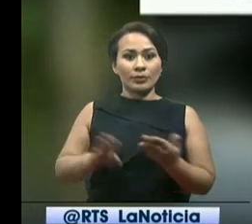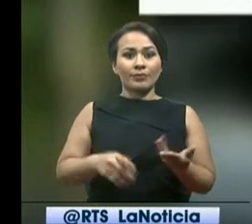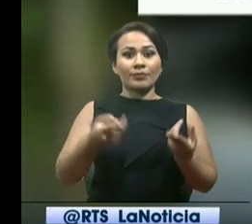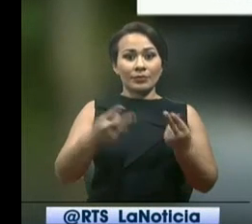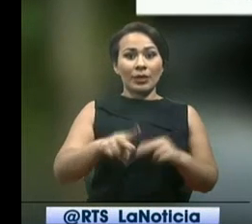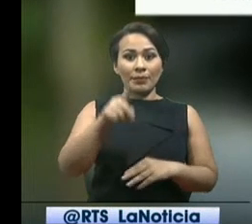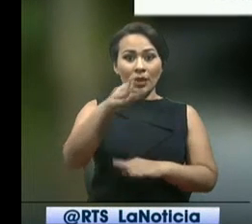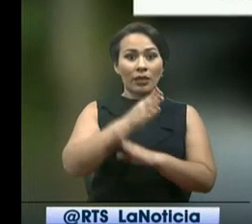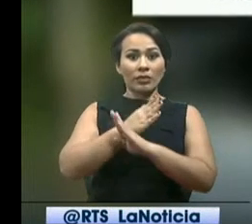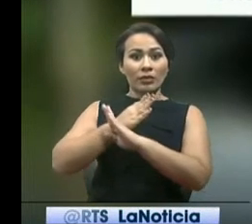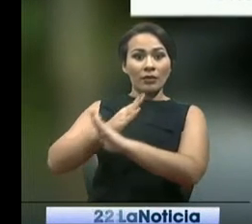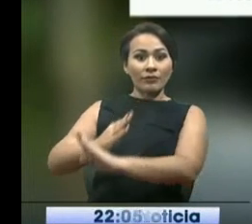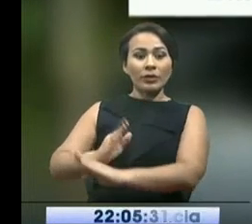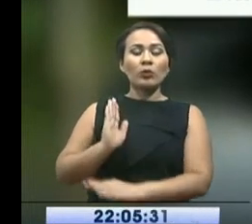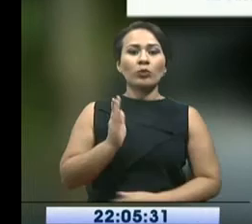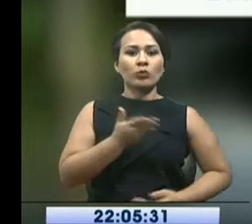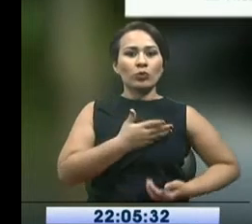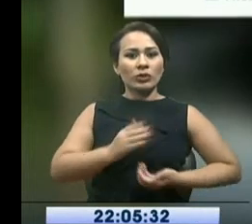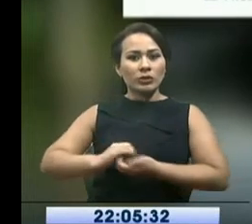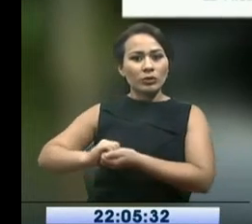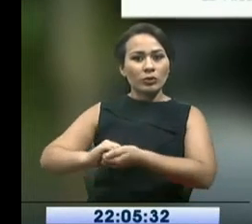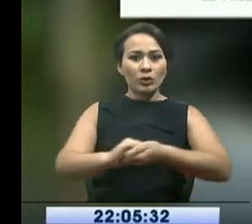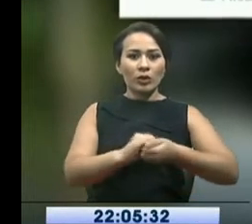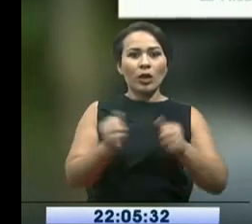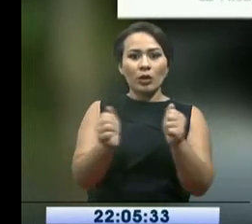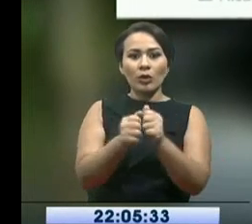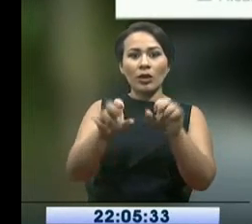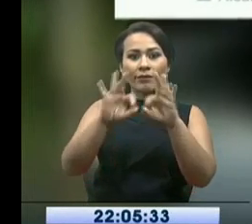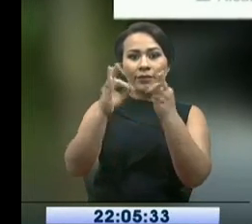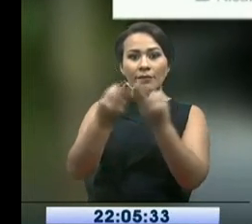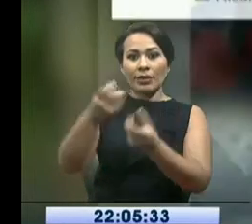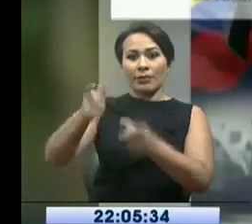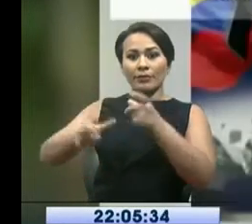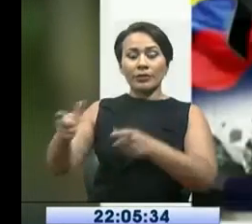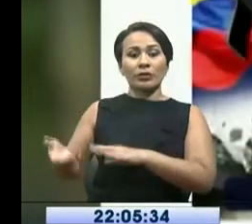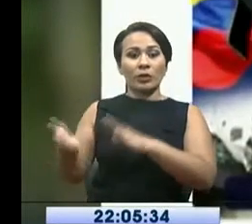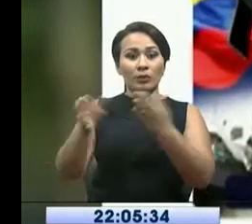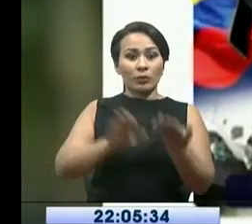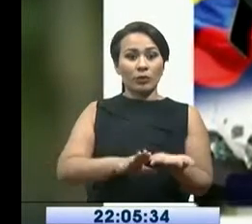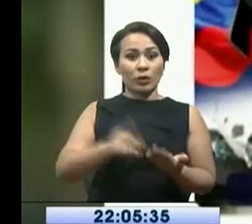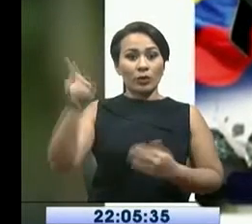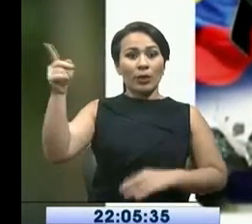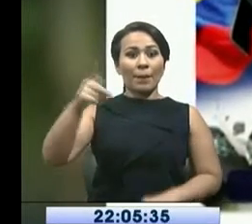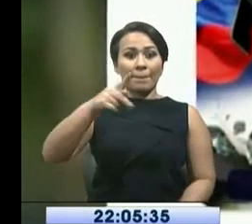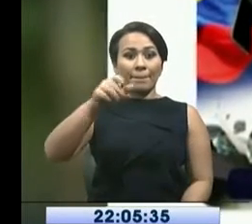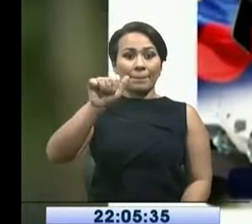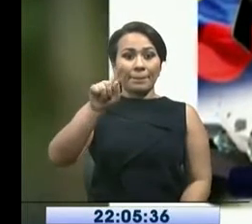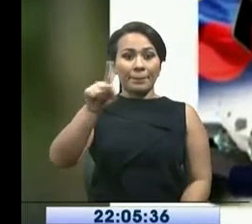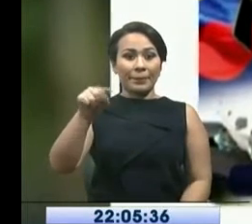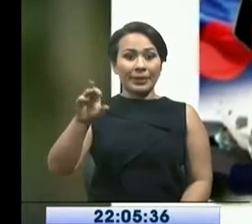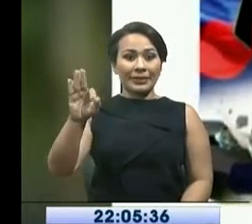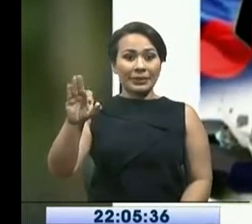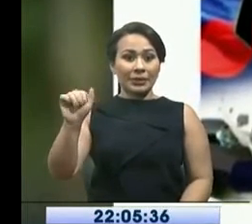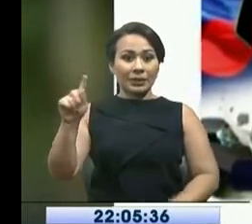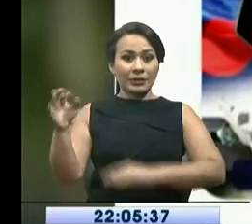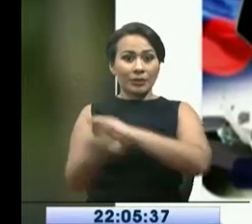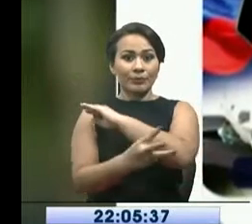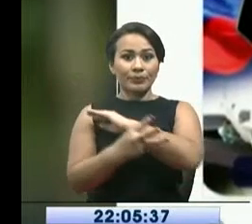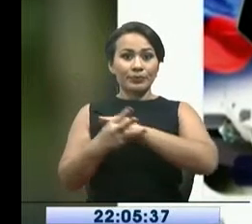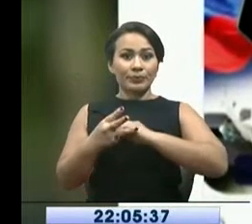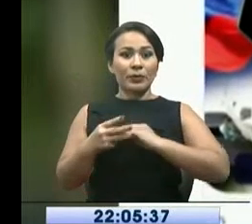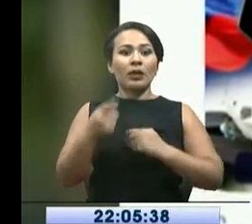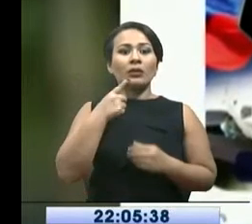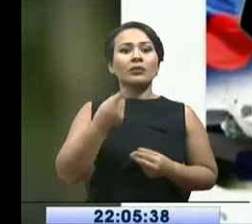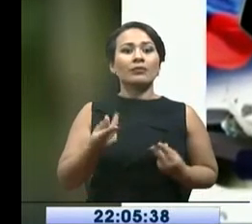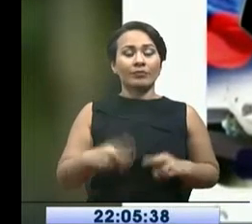Arroba Defensa S. Nuestra solidaridad con los familiares de los fallecidos en Pastaza. Arroba FFAA